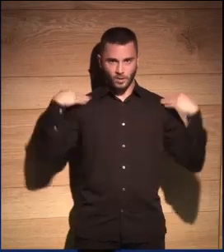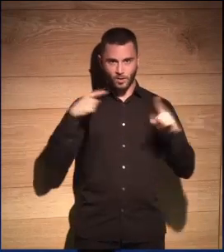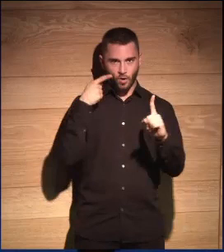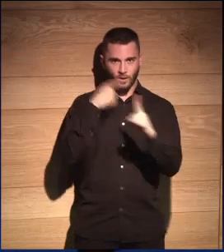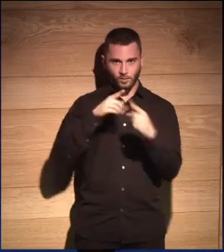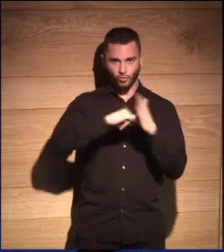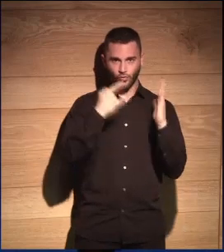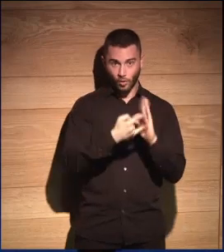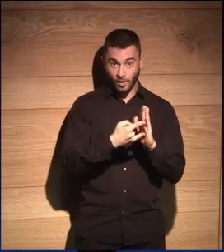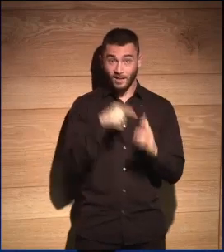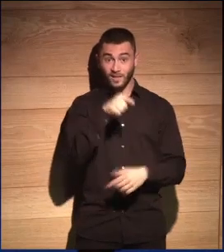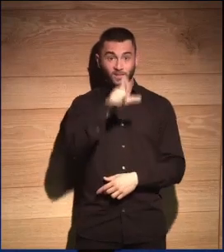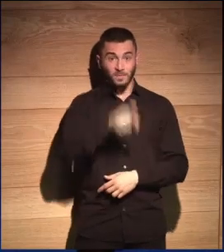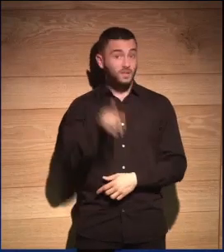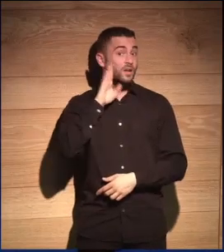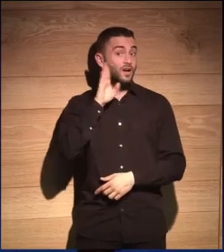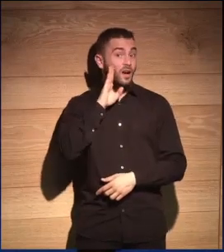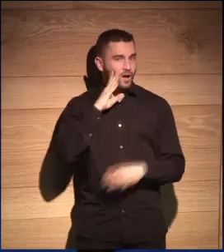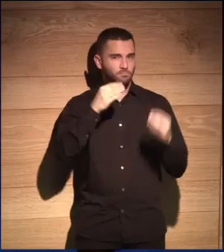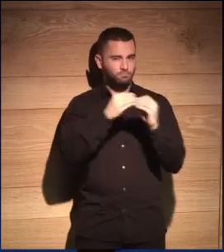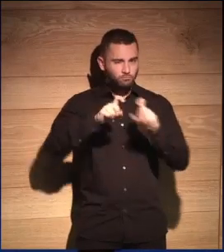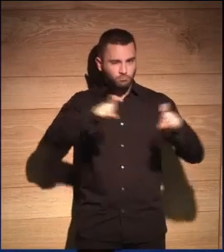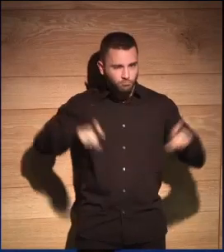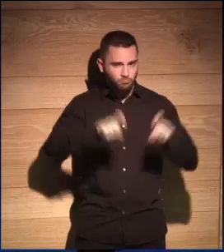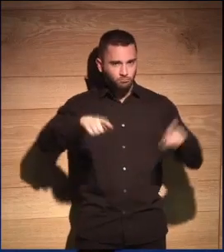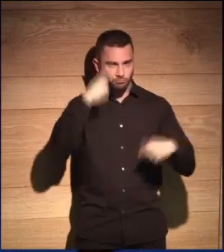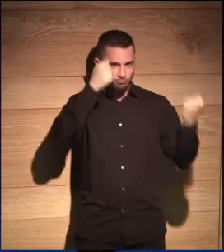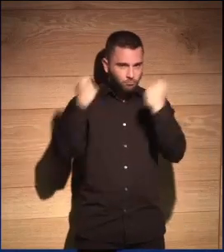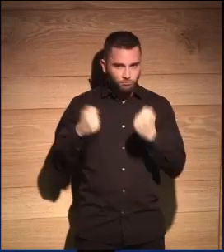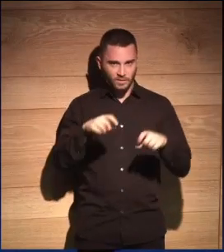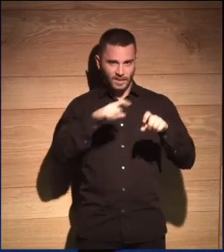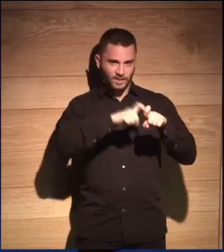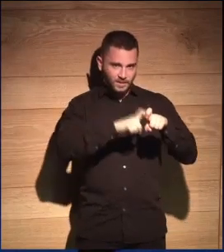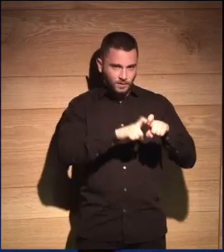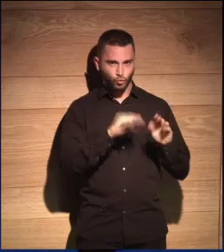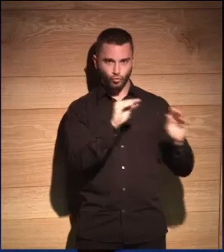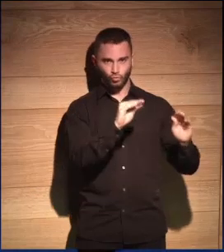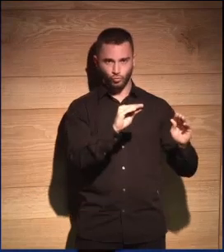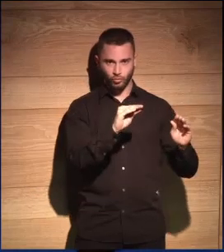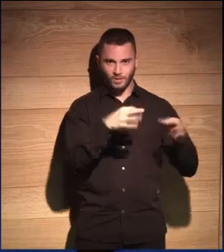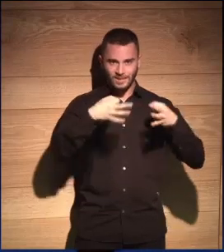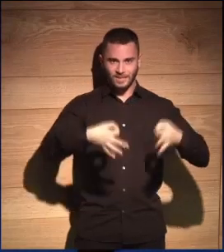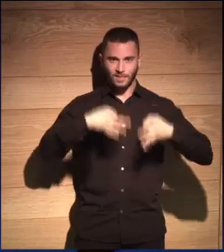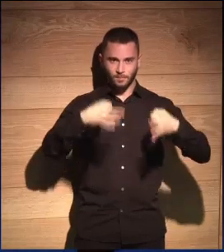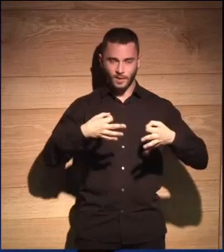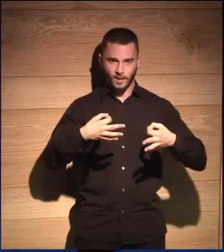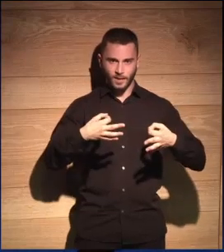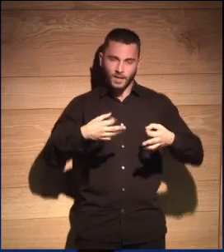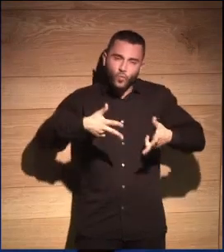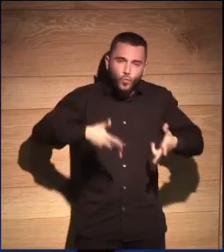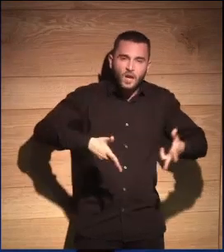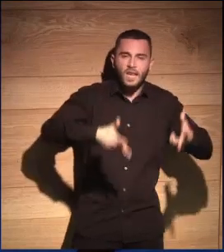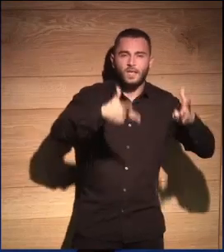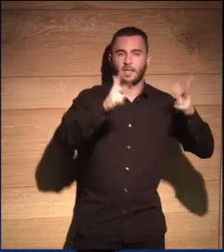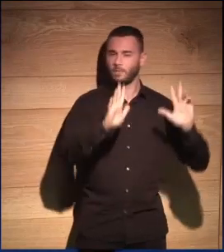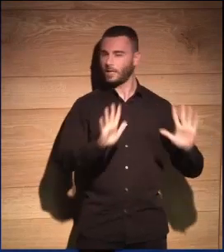persona va a programar como él sabe y con su estilo y tal, y siempre va a tener un margen de libertad a la